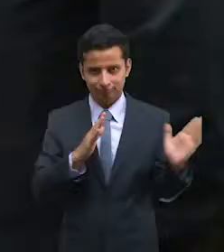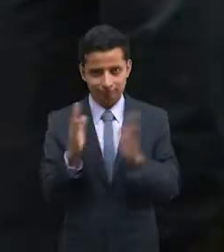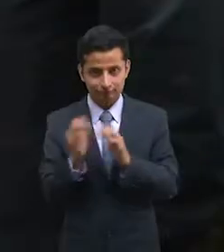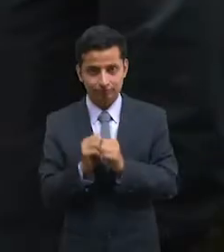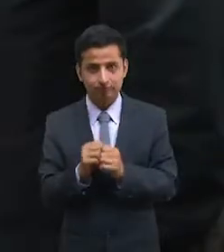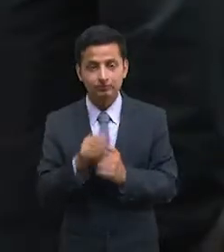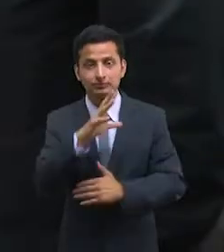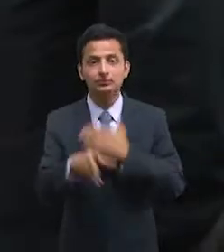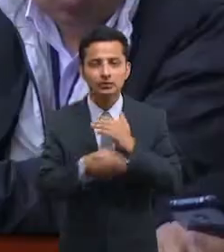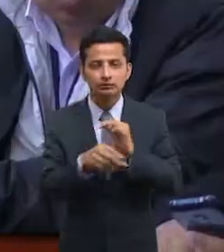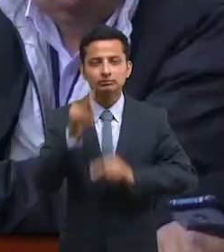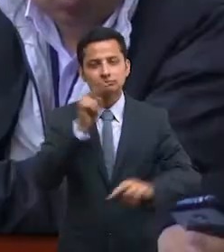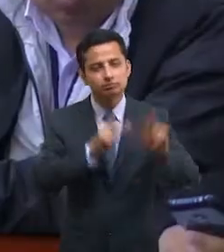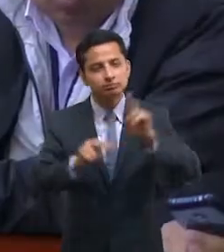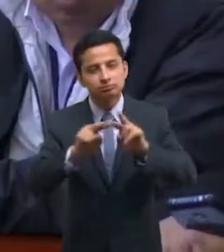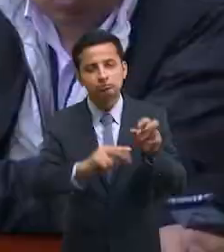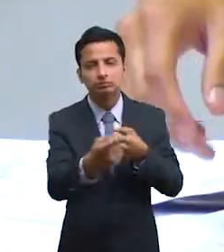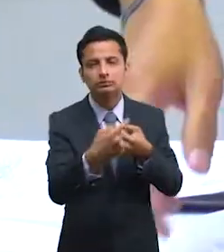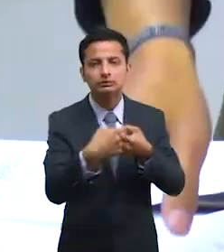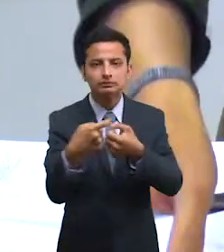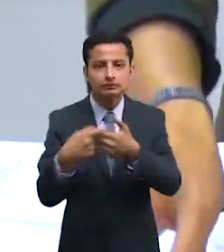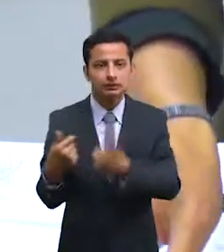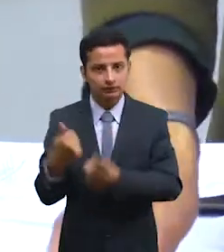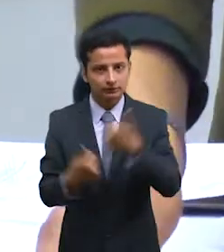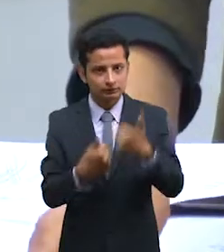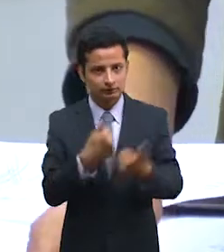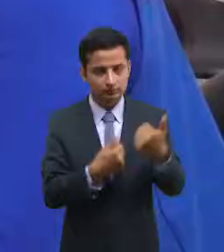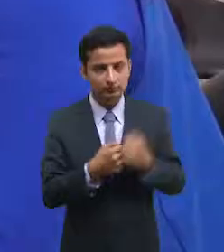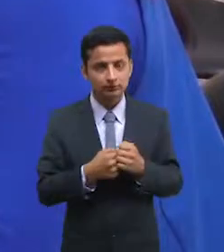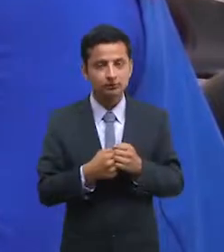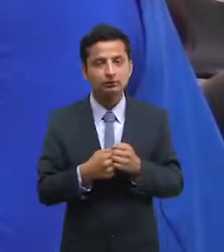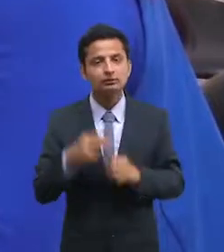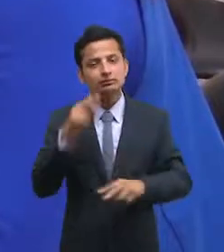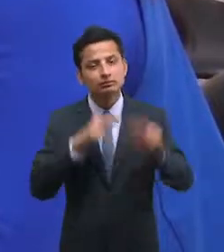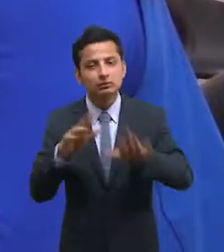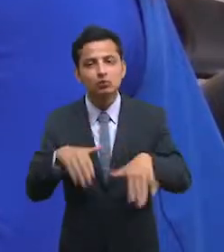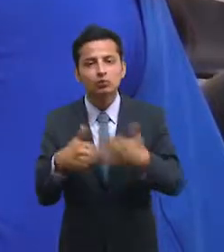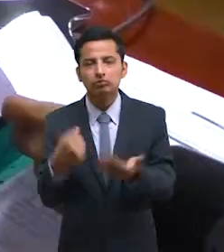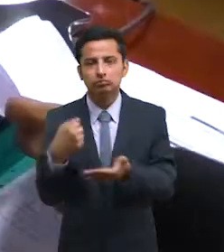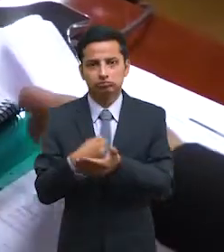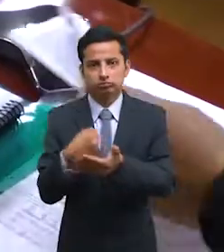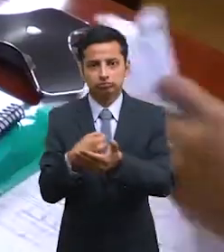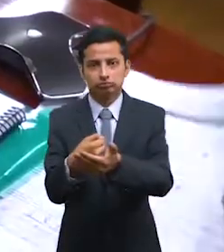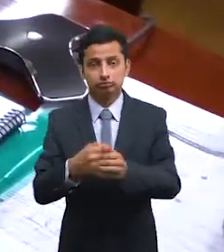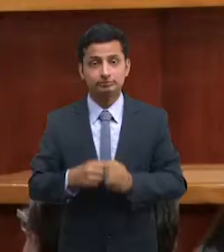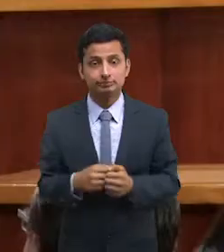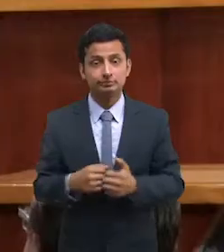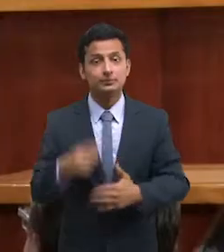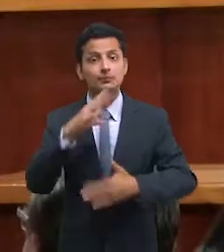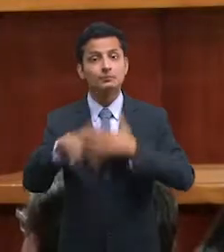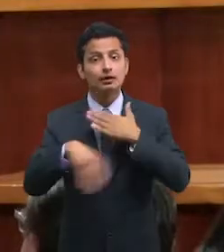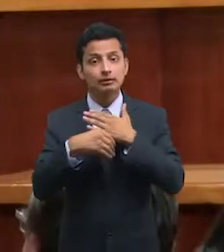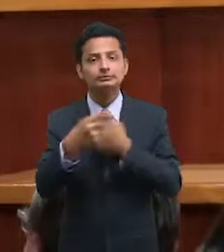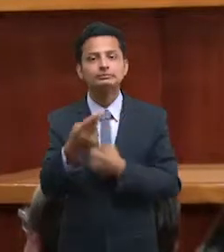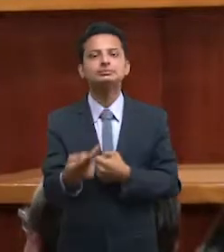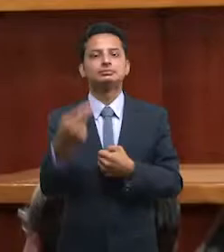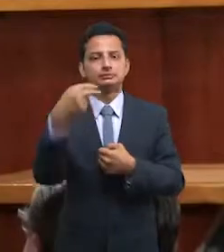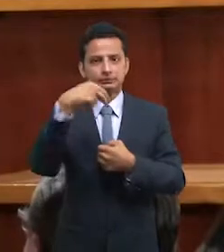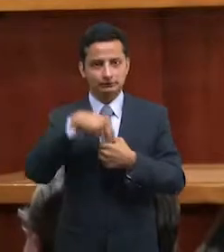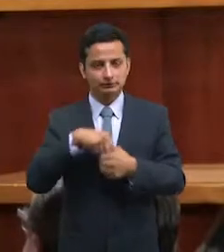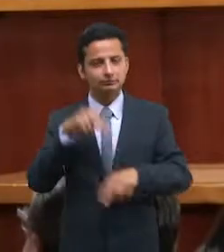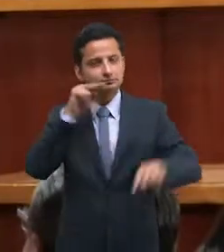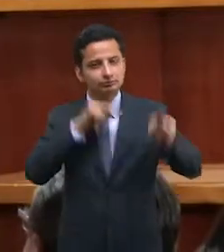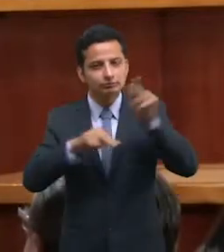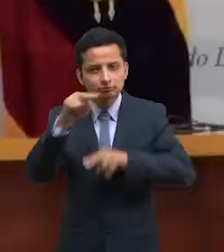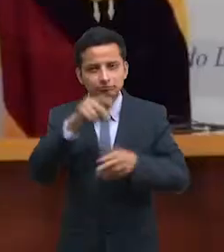como del seguimiento a la inscripción de candidaturas y tratamiento de impugnaciones. Además, a ello manifestó su participación en